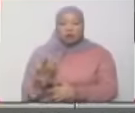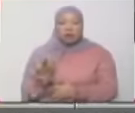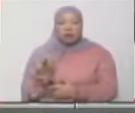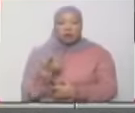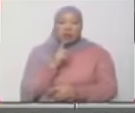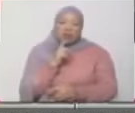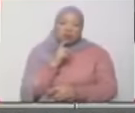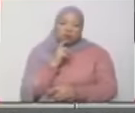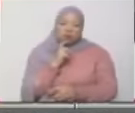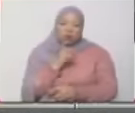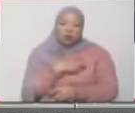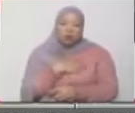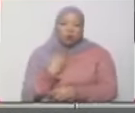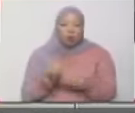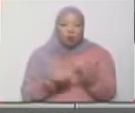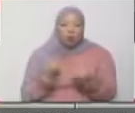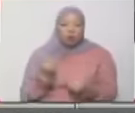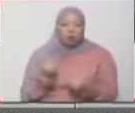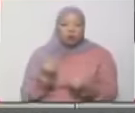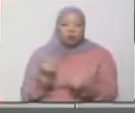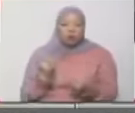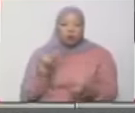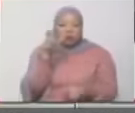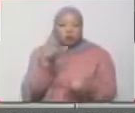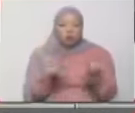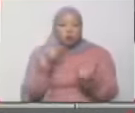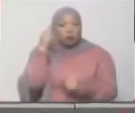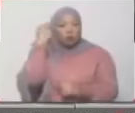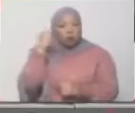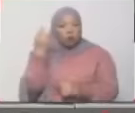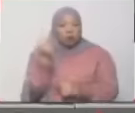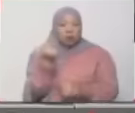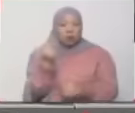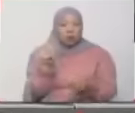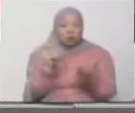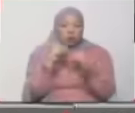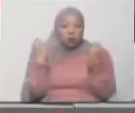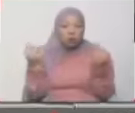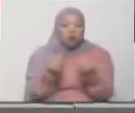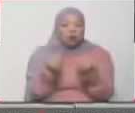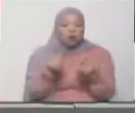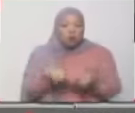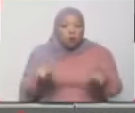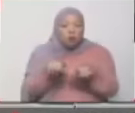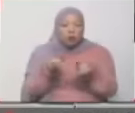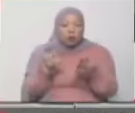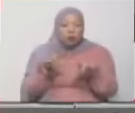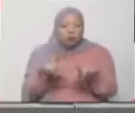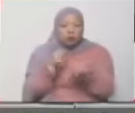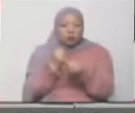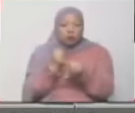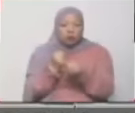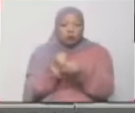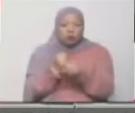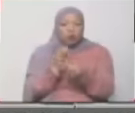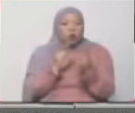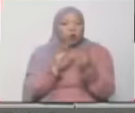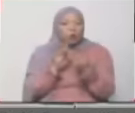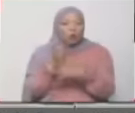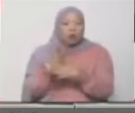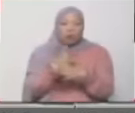porque a veces uno quiere crear algo y la gente solo piensa en una oficina, en una cosa, en un establecimiento, y no se trata de eso,